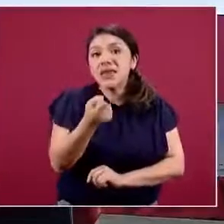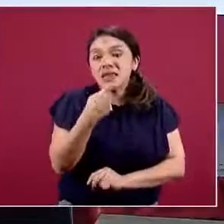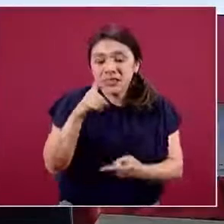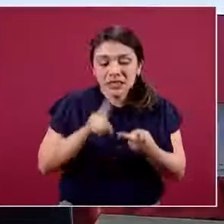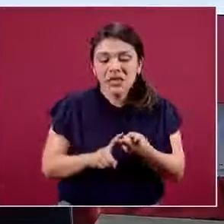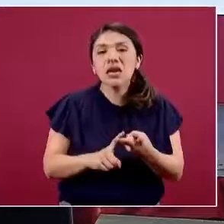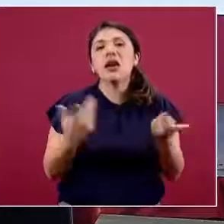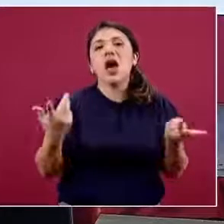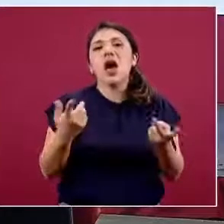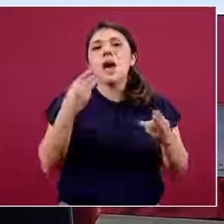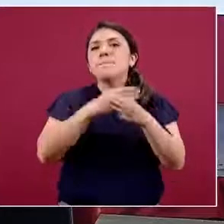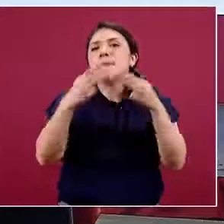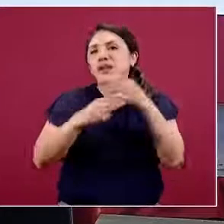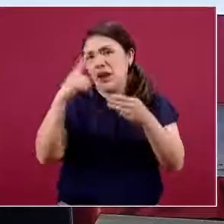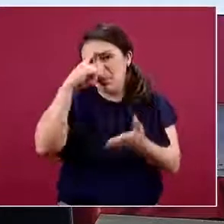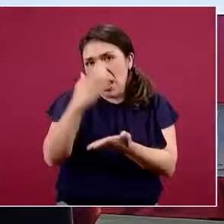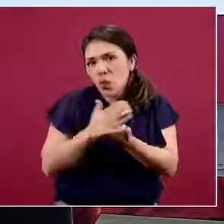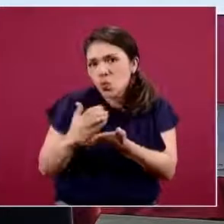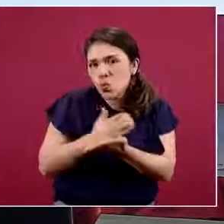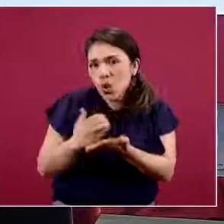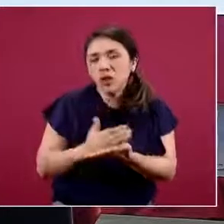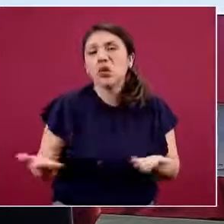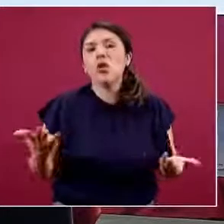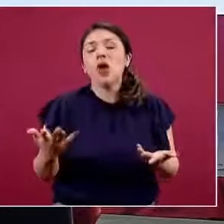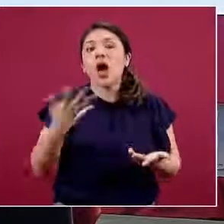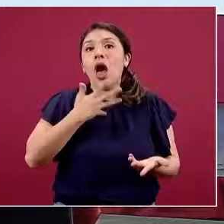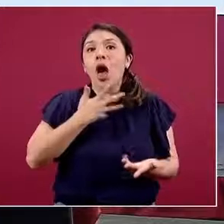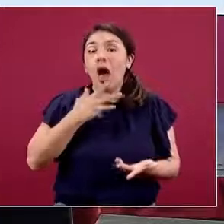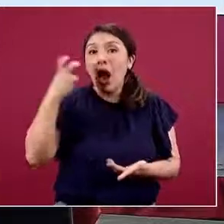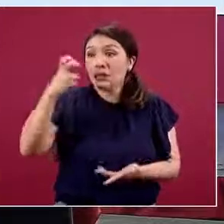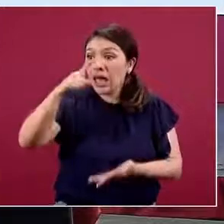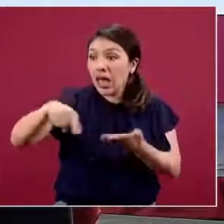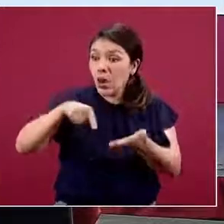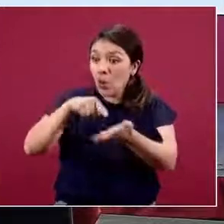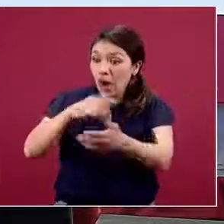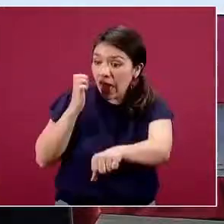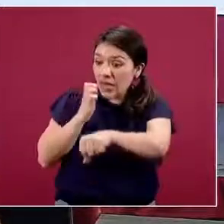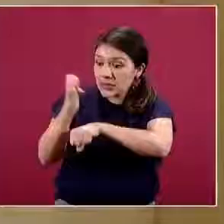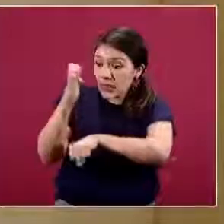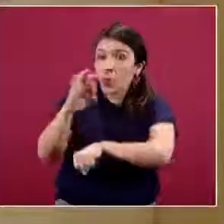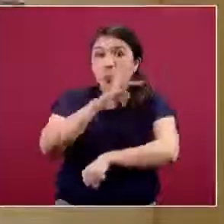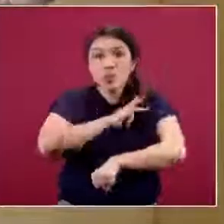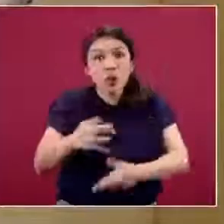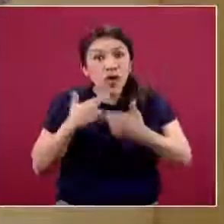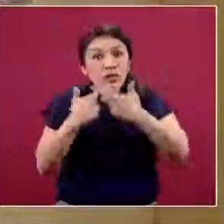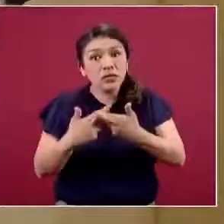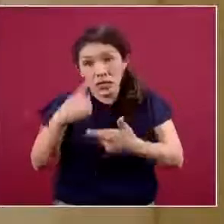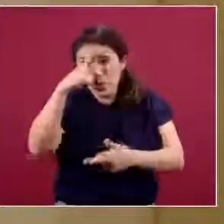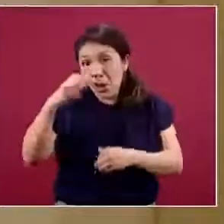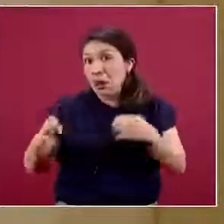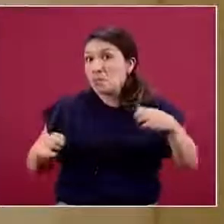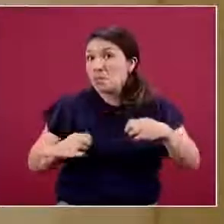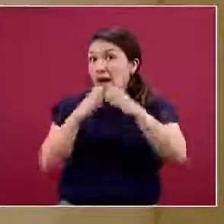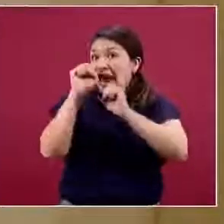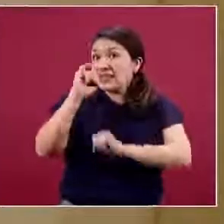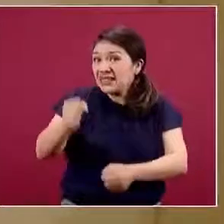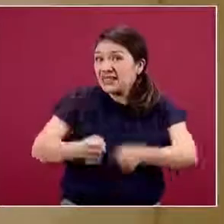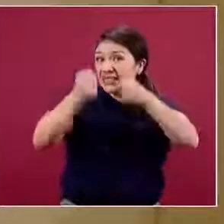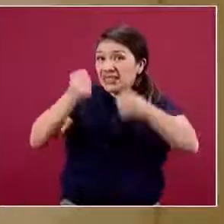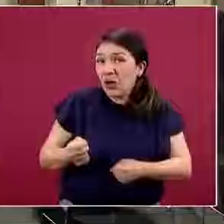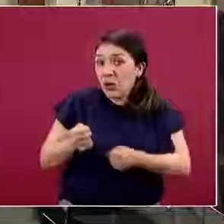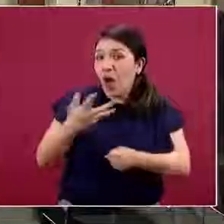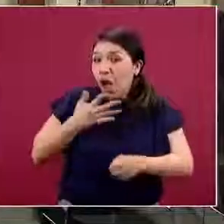ver con materiales de curación, que la reserva que tenga la entidad federativa para hacer frente a estas emergencias